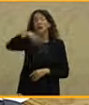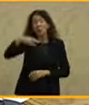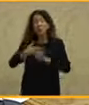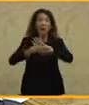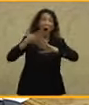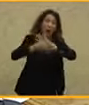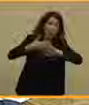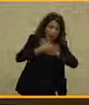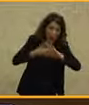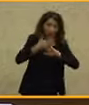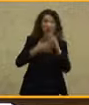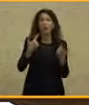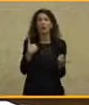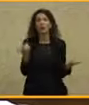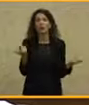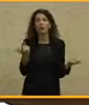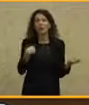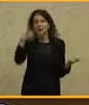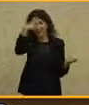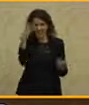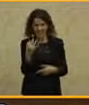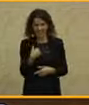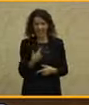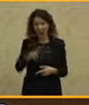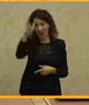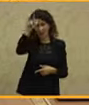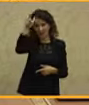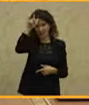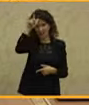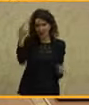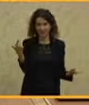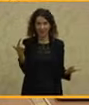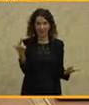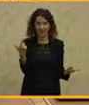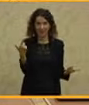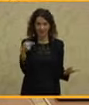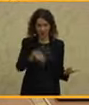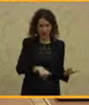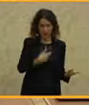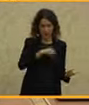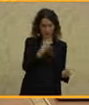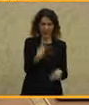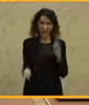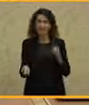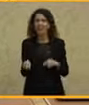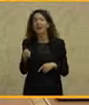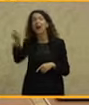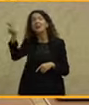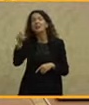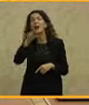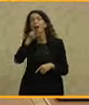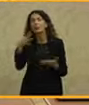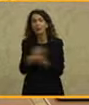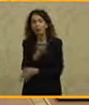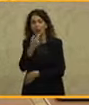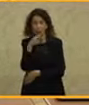diálogo con él, no sé, a lo mejor... Pero ¿sabéis lo que pasa? Que en Alemania las cosas no son como aquí, ¿no? ¿No? Allí habla inglés todo el mundo.